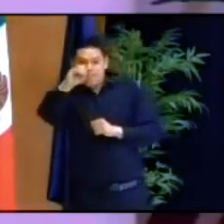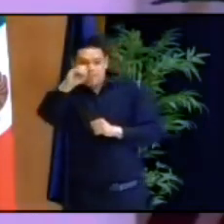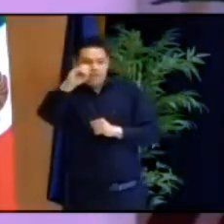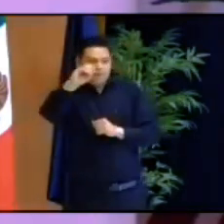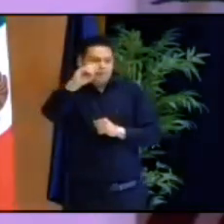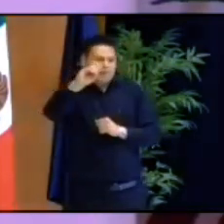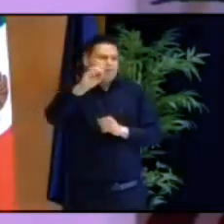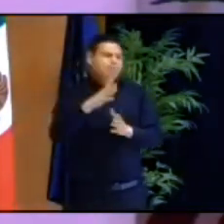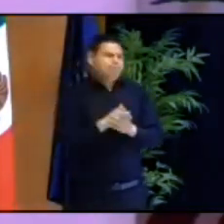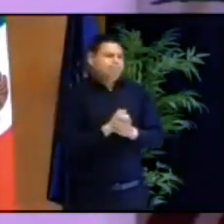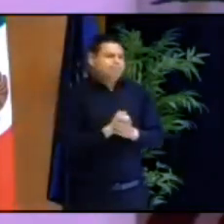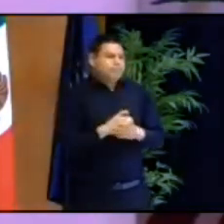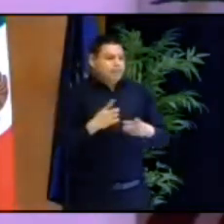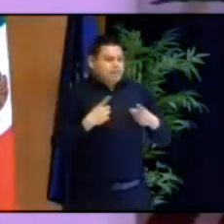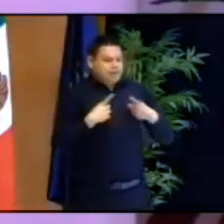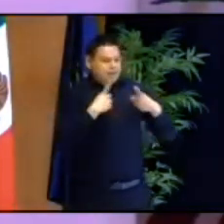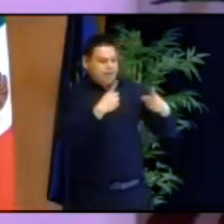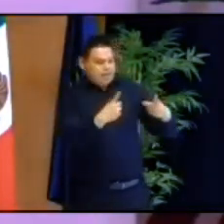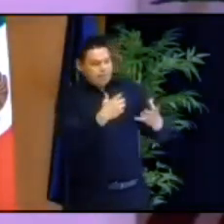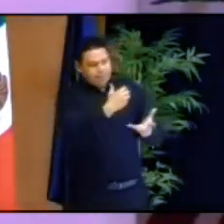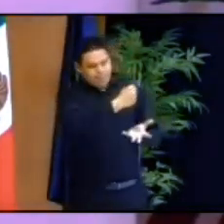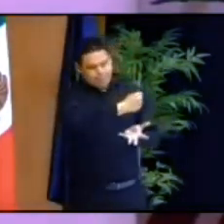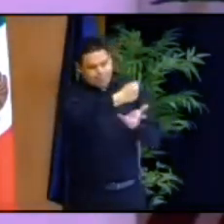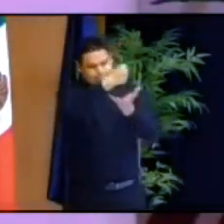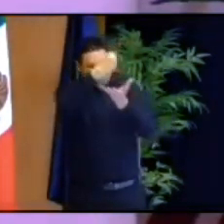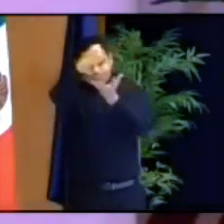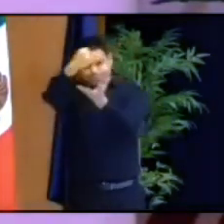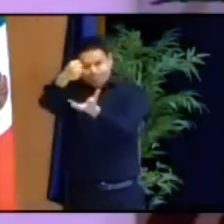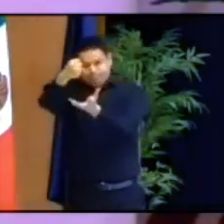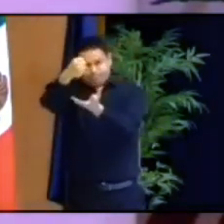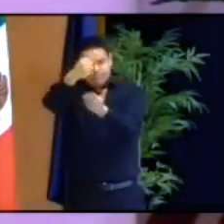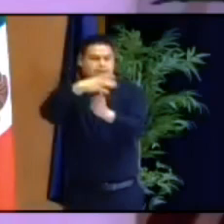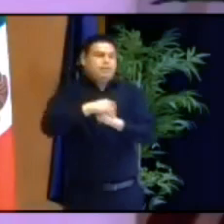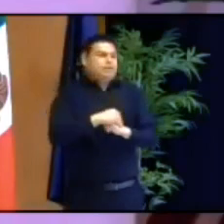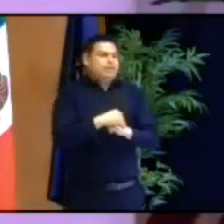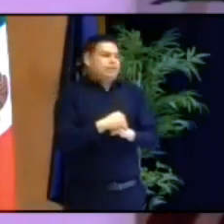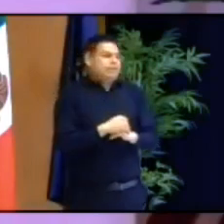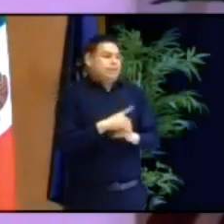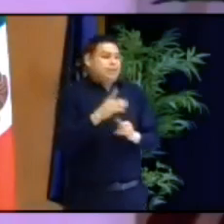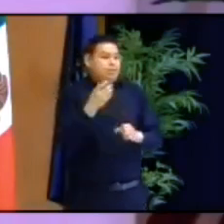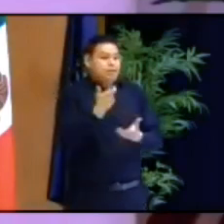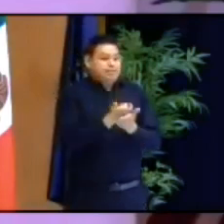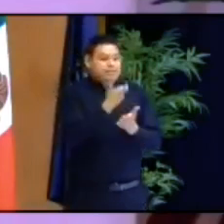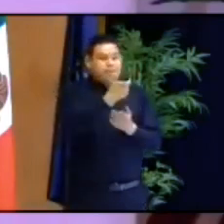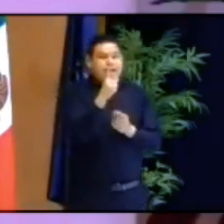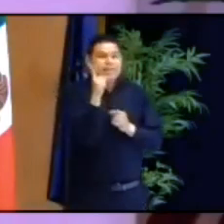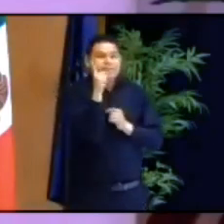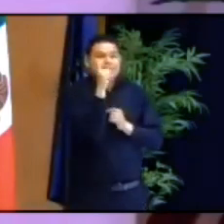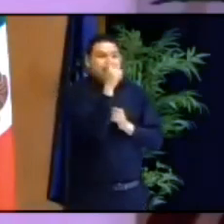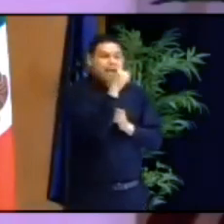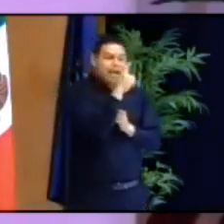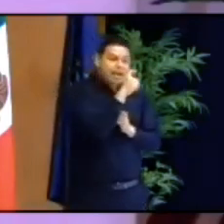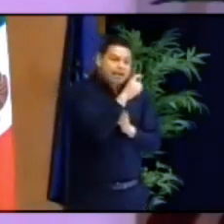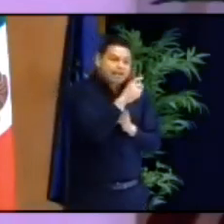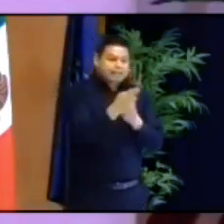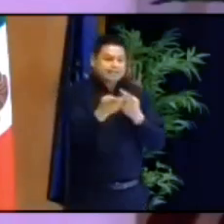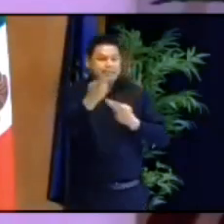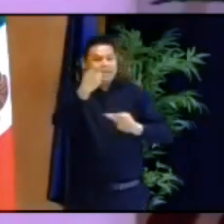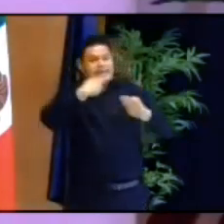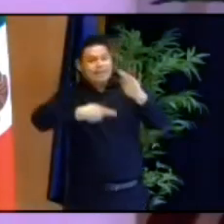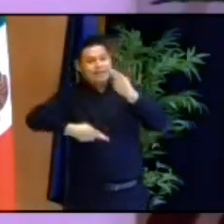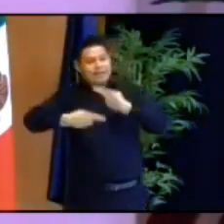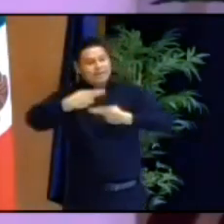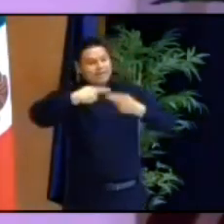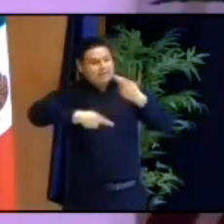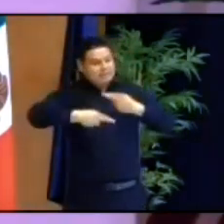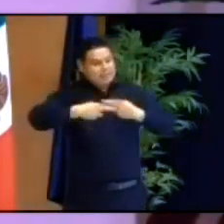peleó al gobierno federal que lo que se paga de agua en bloque se le regresara al